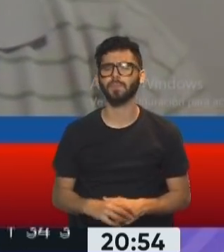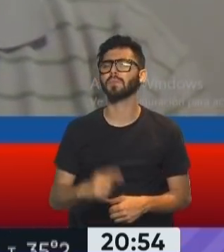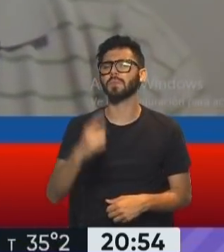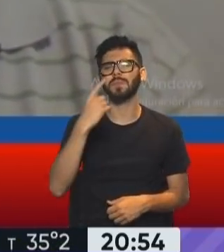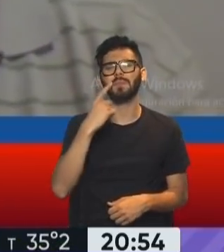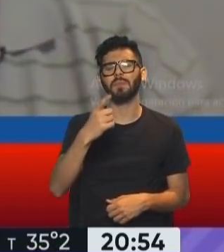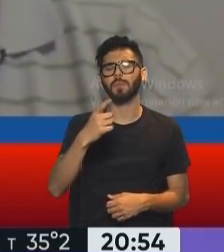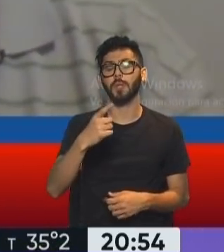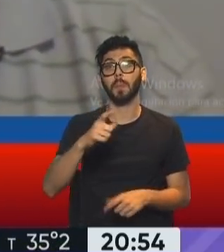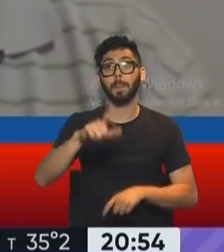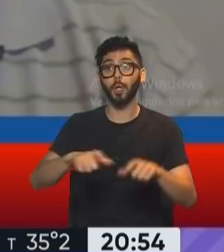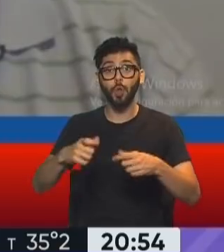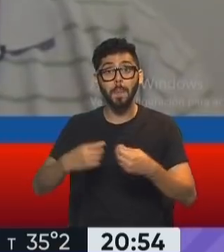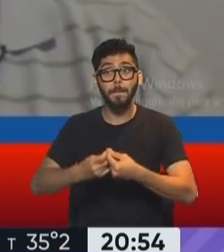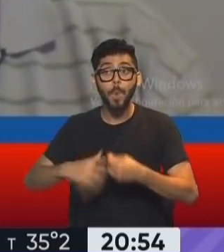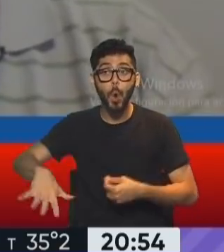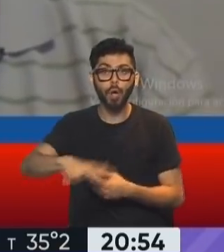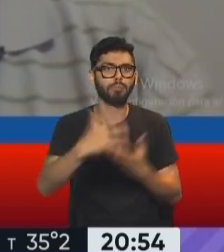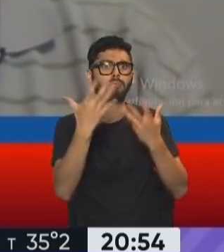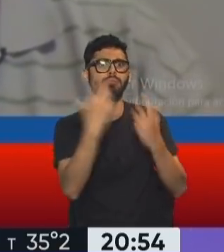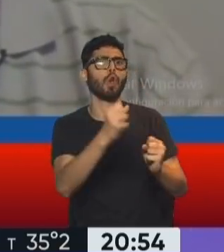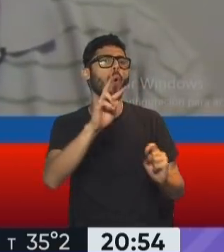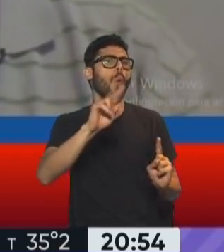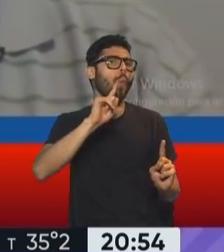acompañó a Vicentín como si fuera una causa